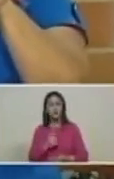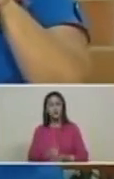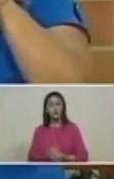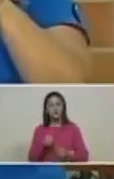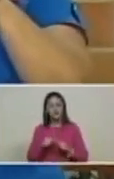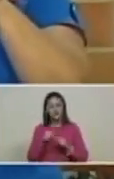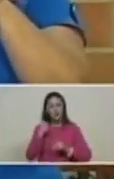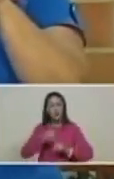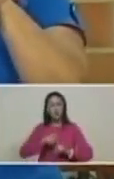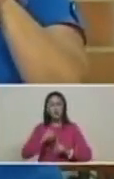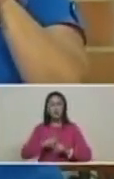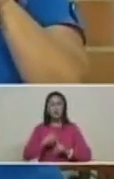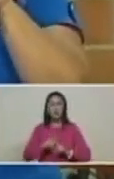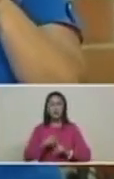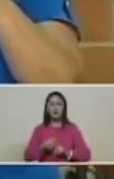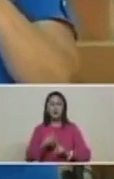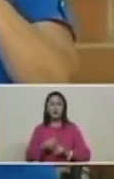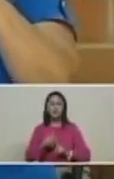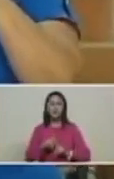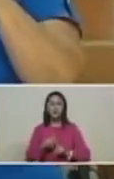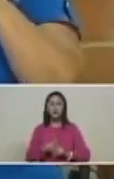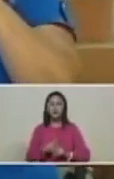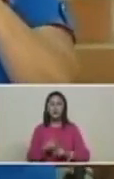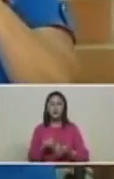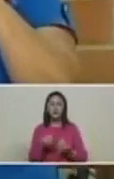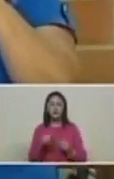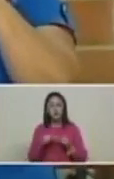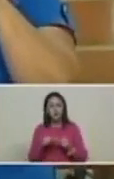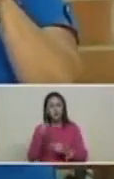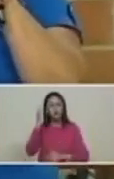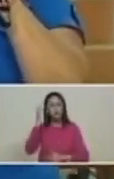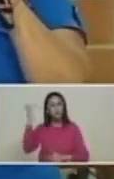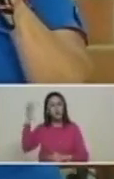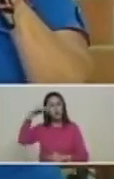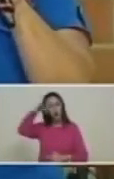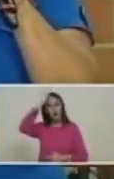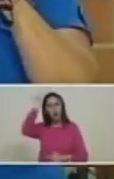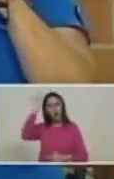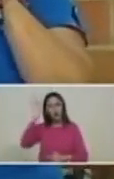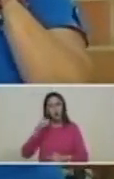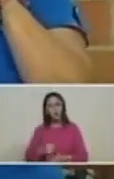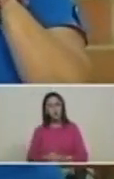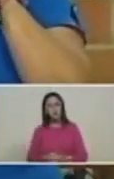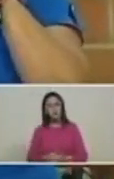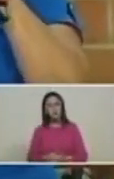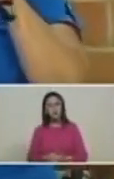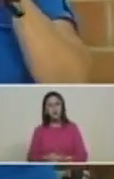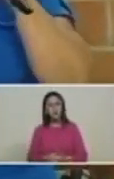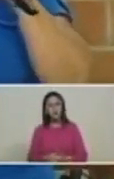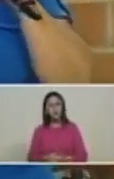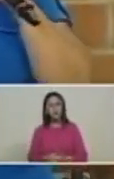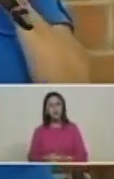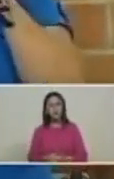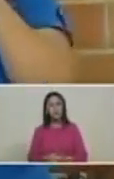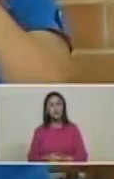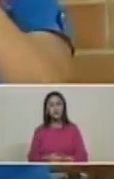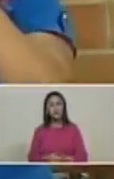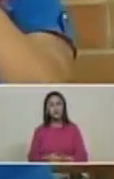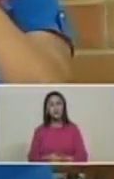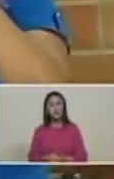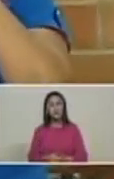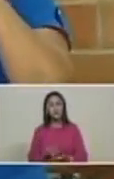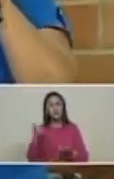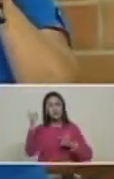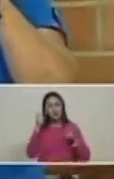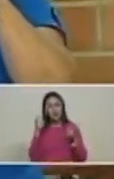luchando y estar ahí, continuar con los sueños de Robert. Robert lo llevamos a la universidad y le dimos una, el presidente Chávez